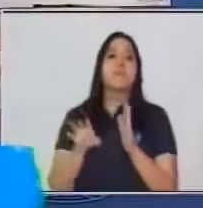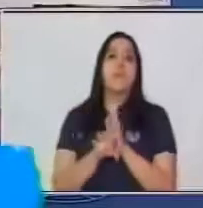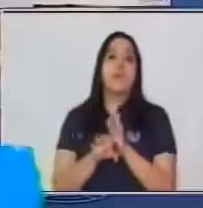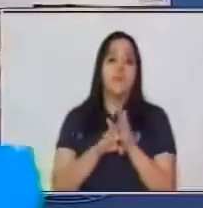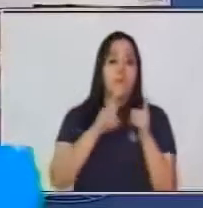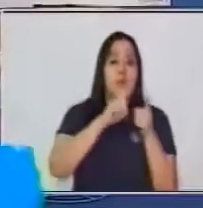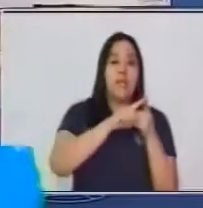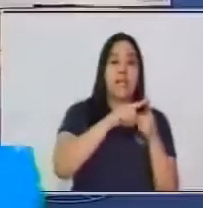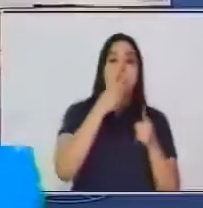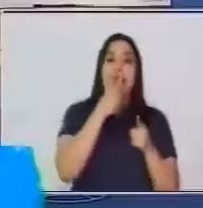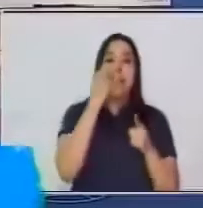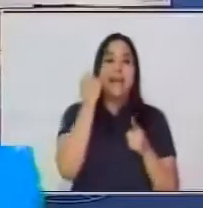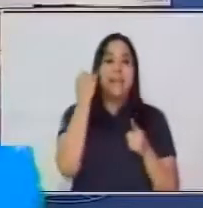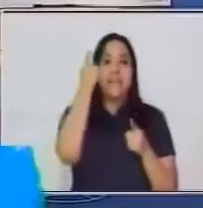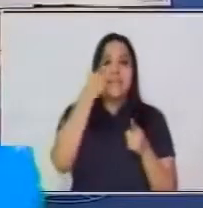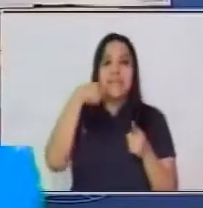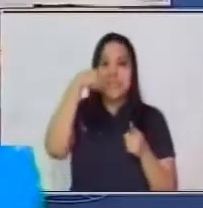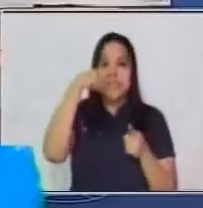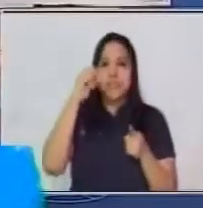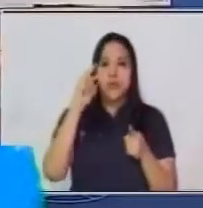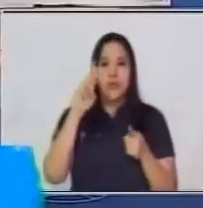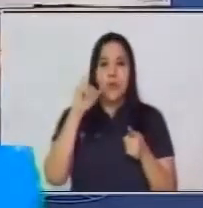cómica es lo mismo?